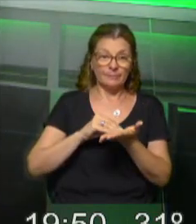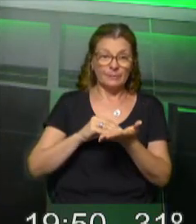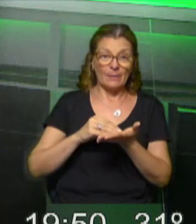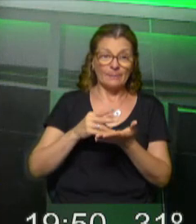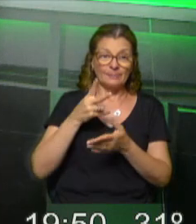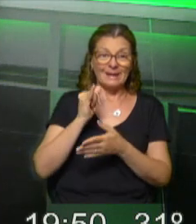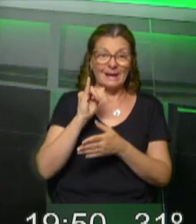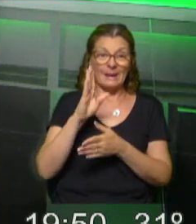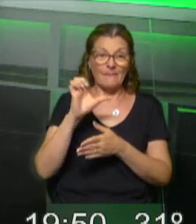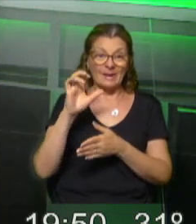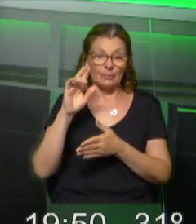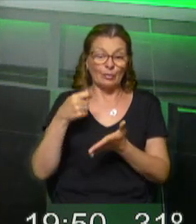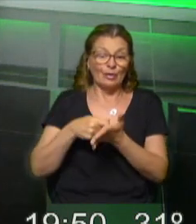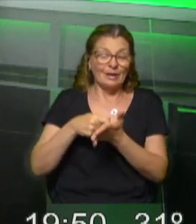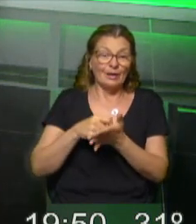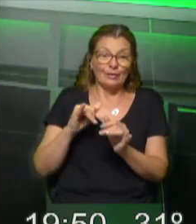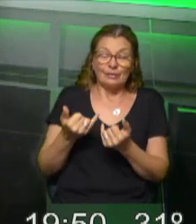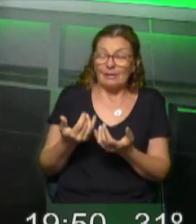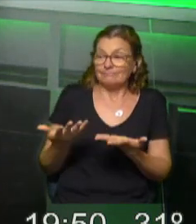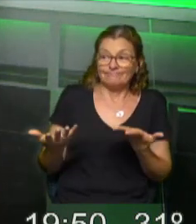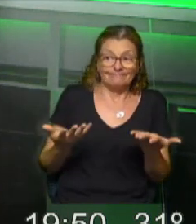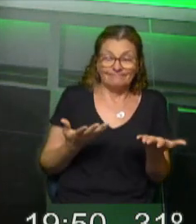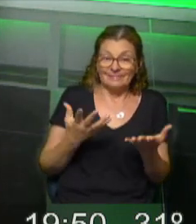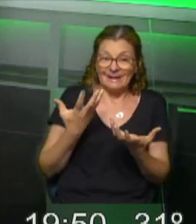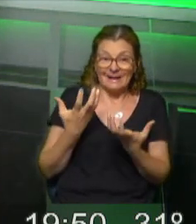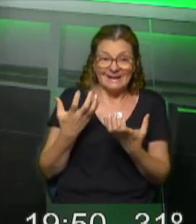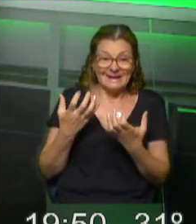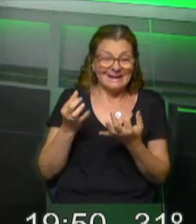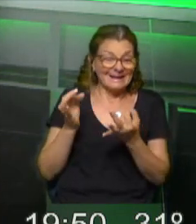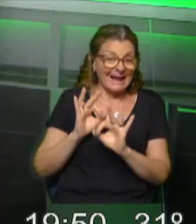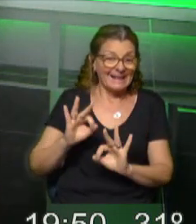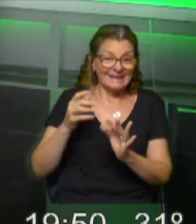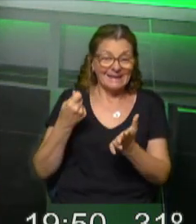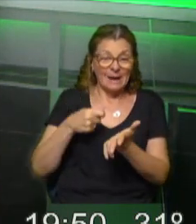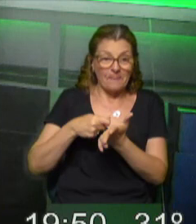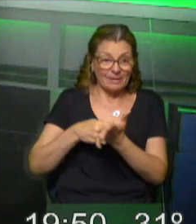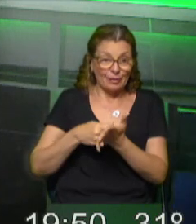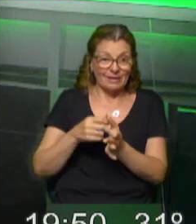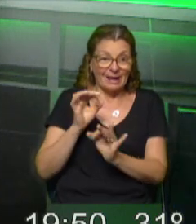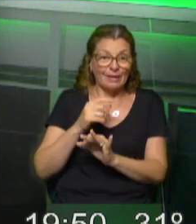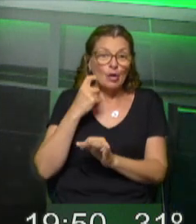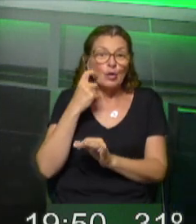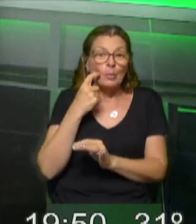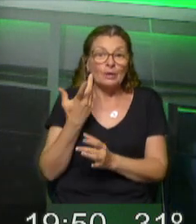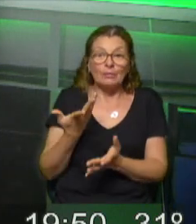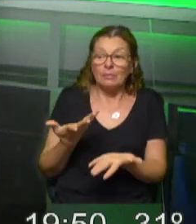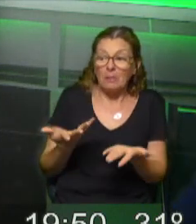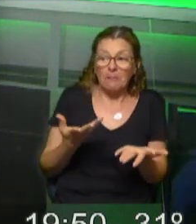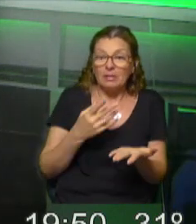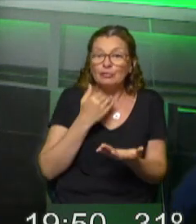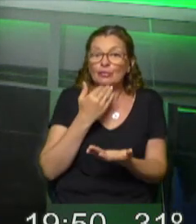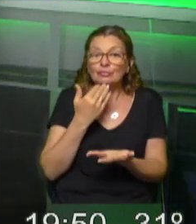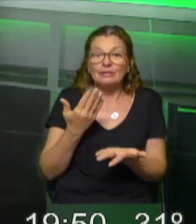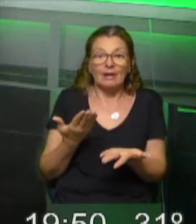hiperinflación es cuando el dinero ya los precios dejan de tener sentido y nadie quiere pesos sí básicamente los números dejan de tener un poco de sentido